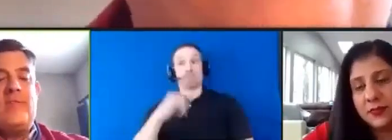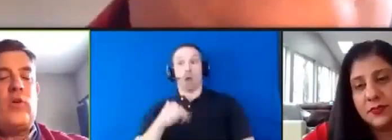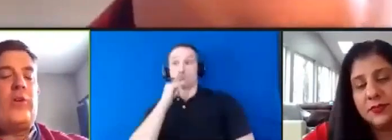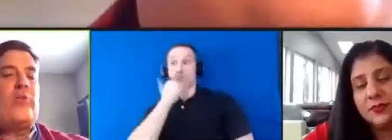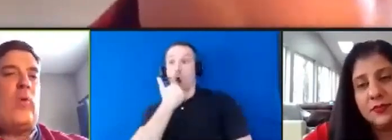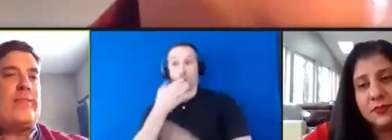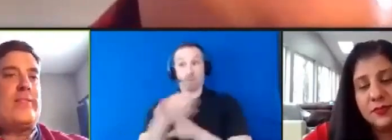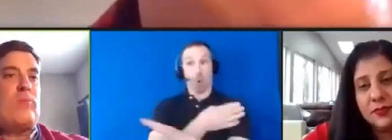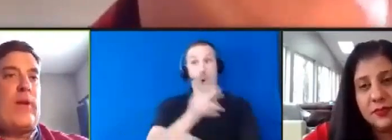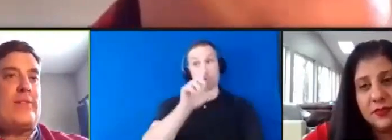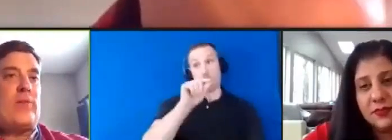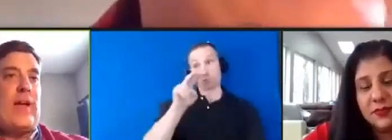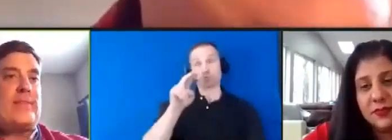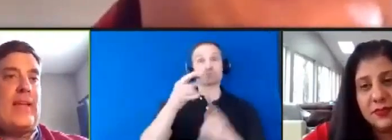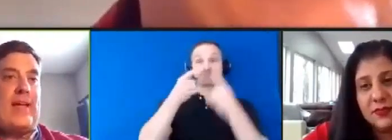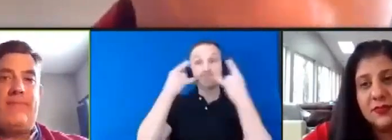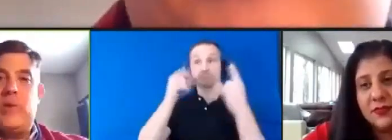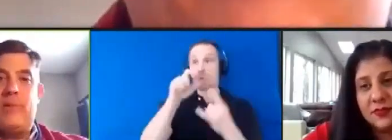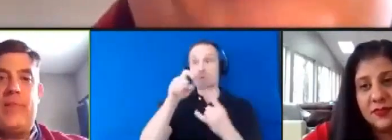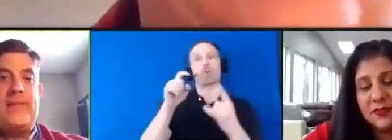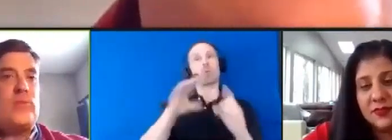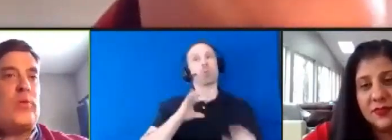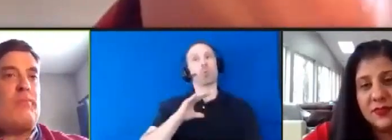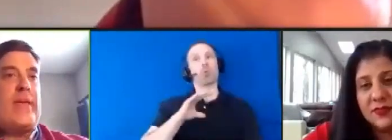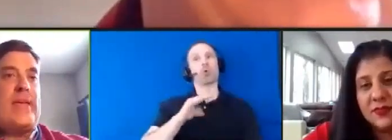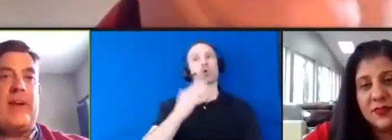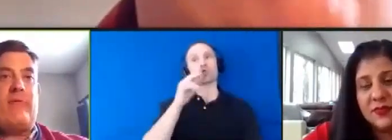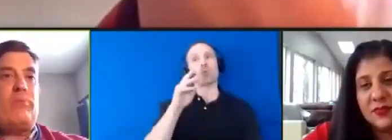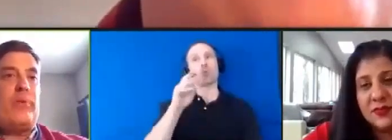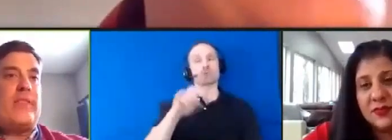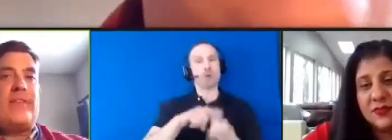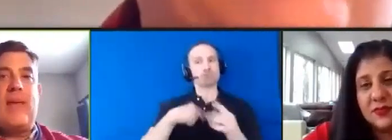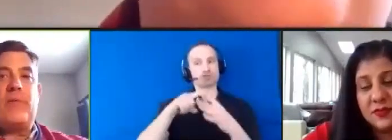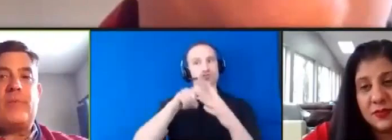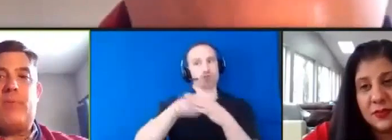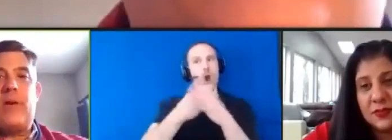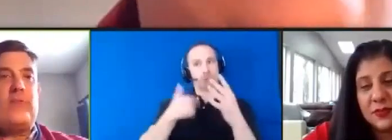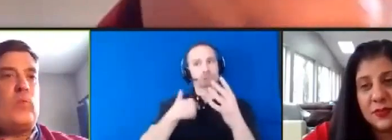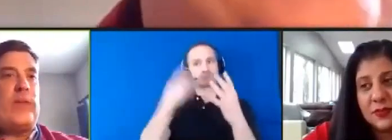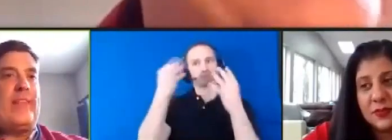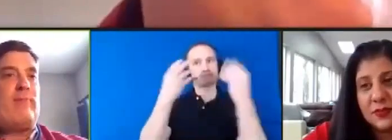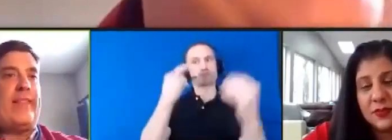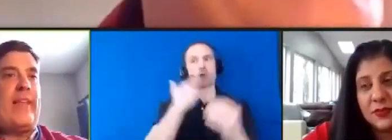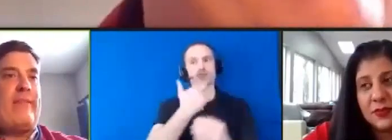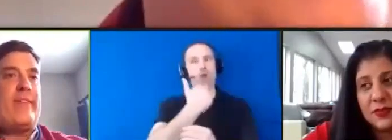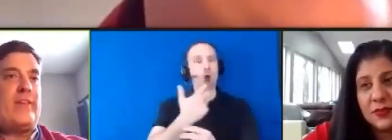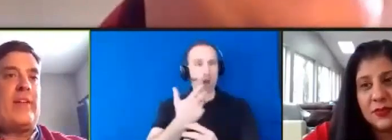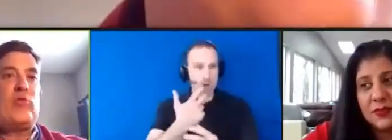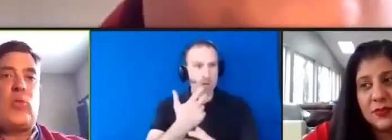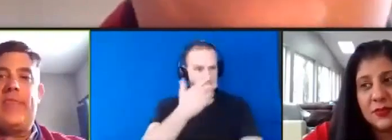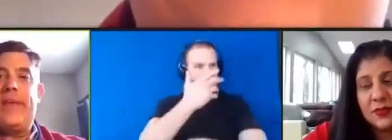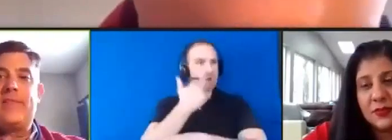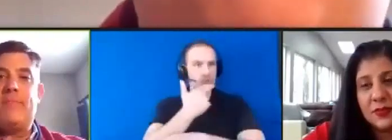van a seguir este necesarias puedo ver que va a haber la necesidad de mascarillas de hasta el 2022